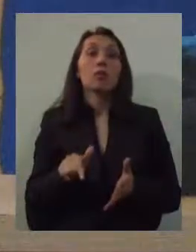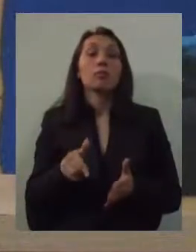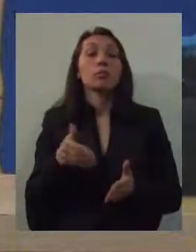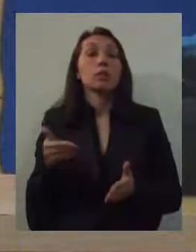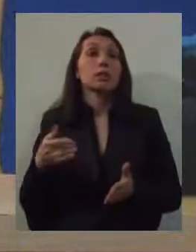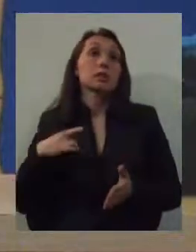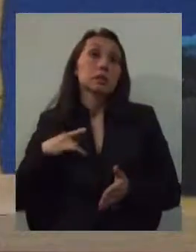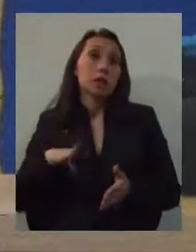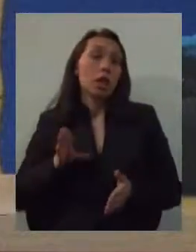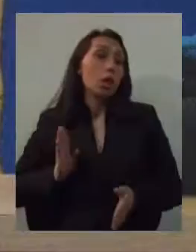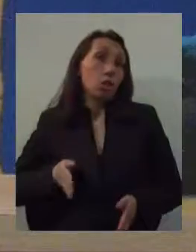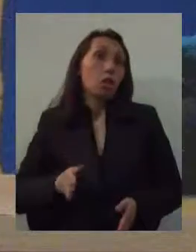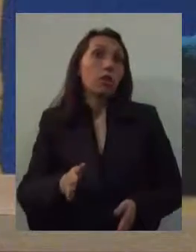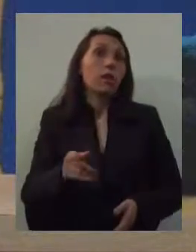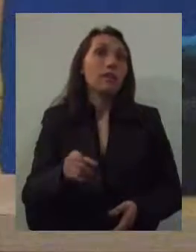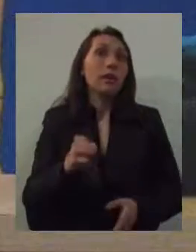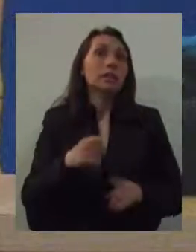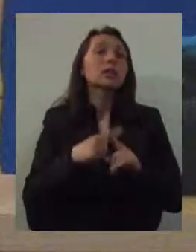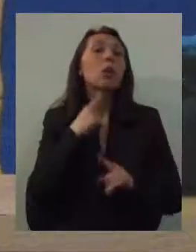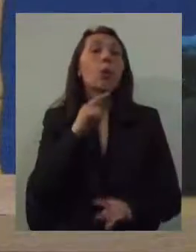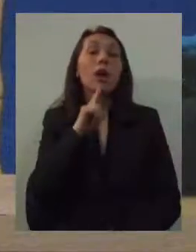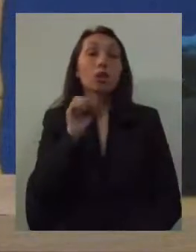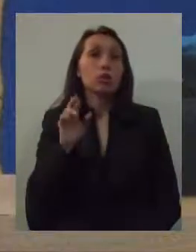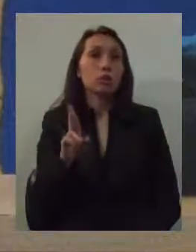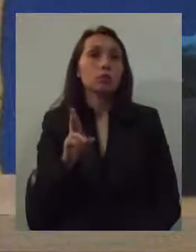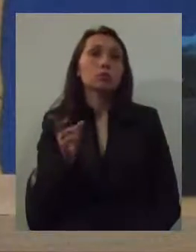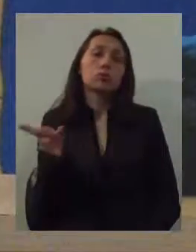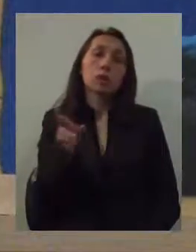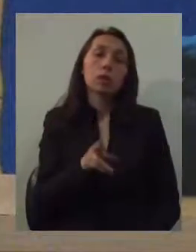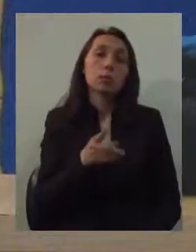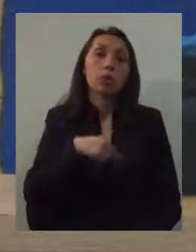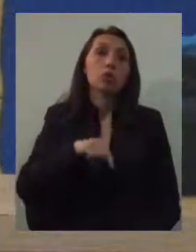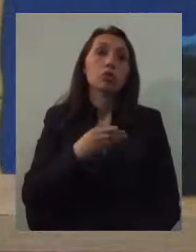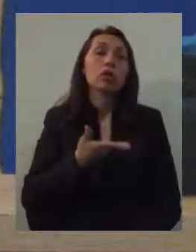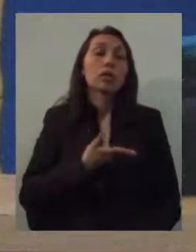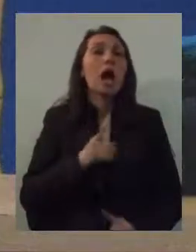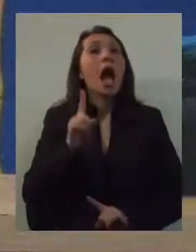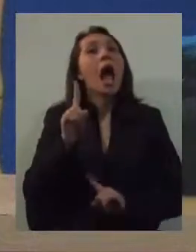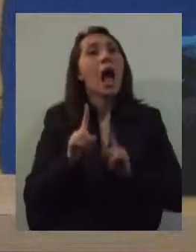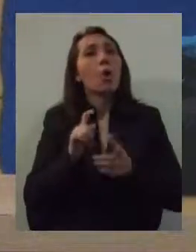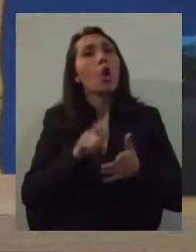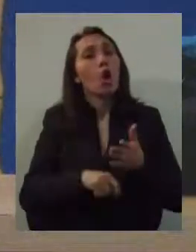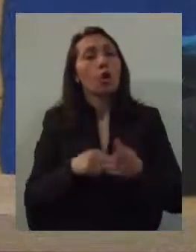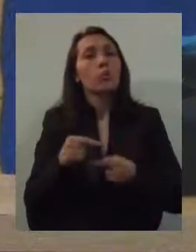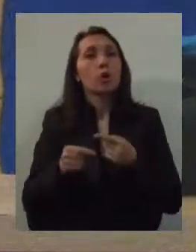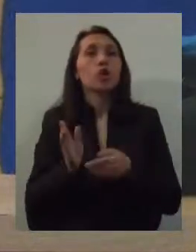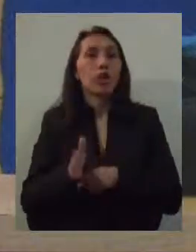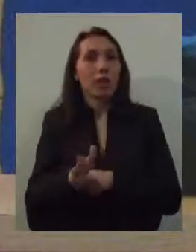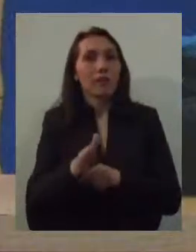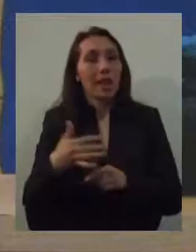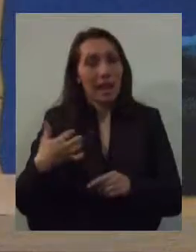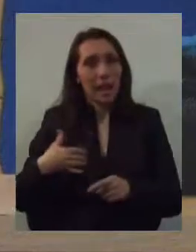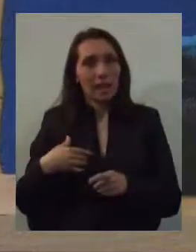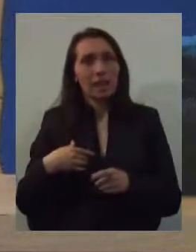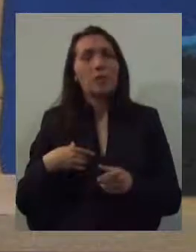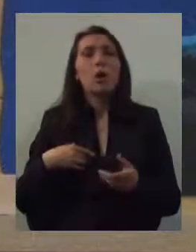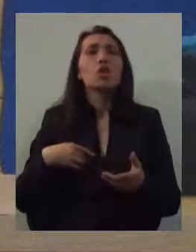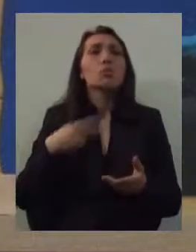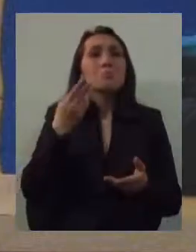porque en Chile lo tienen el exequatur, y reitero, nosotros lo tenemos en algunos códigos procesales todavía